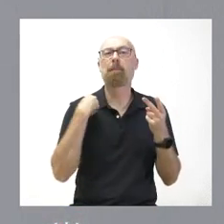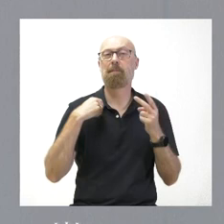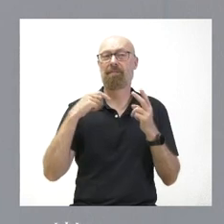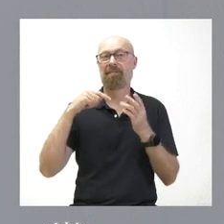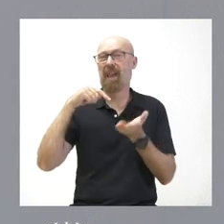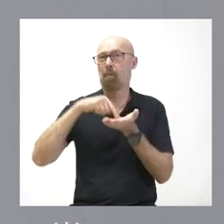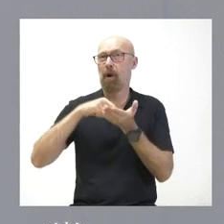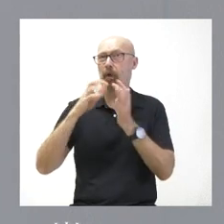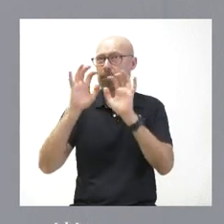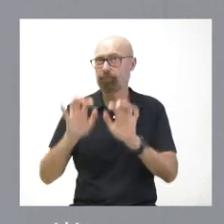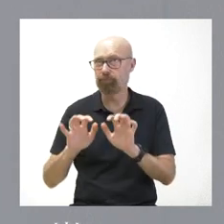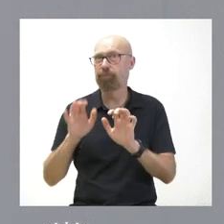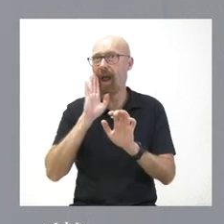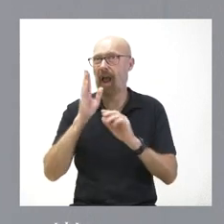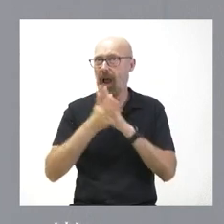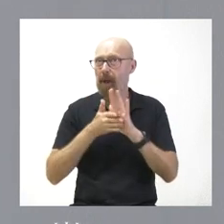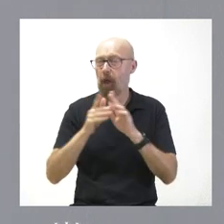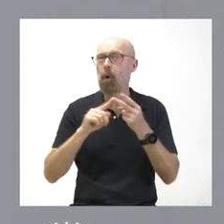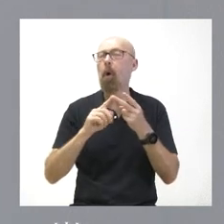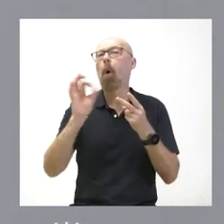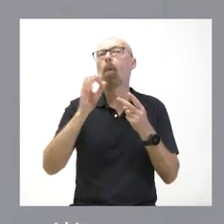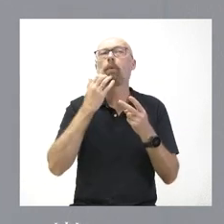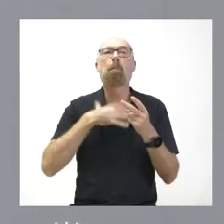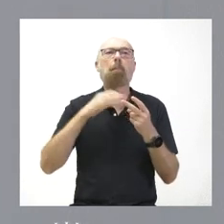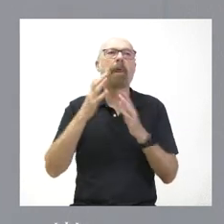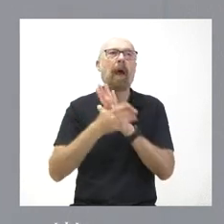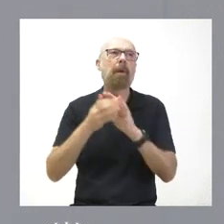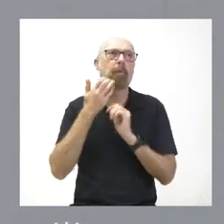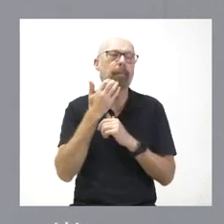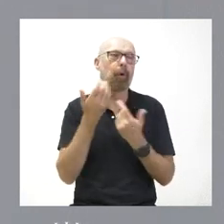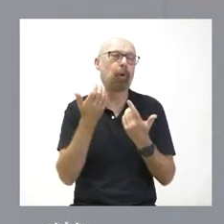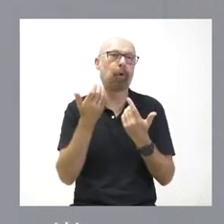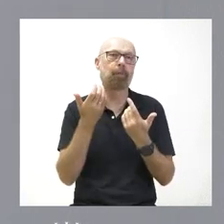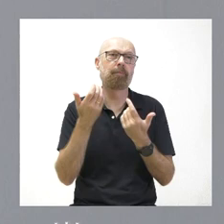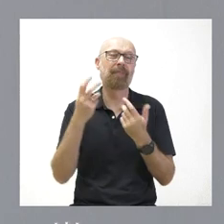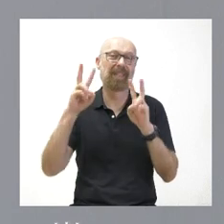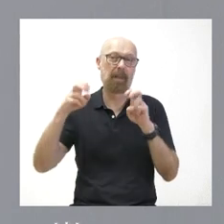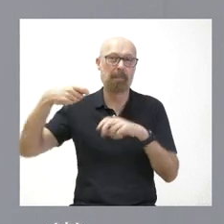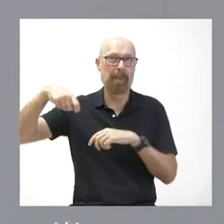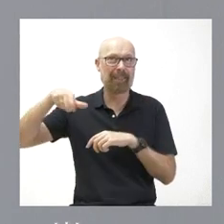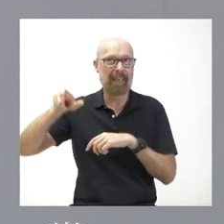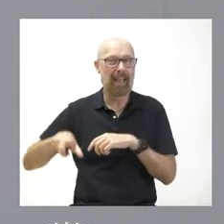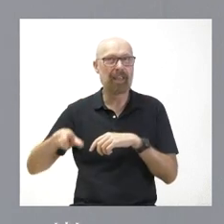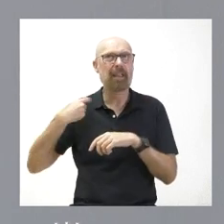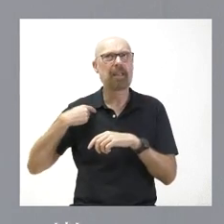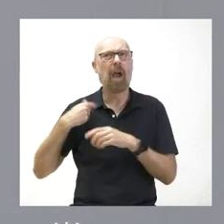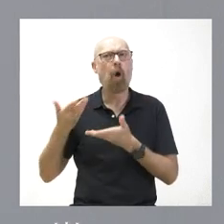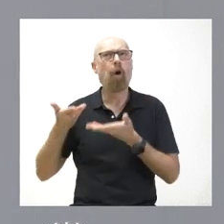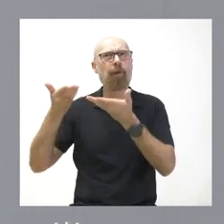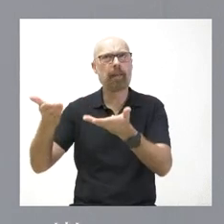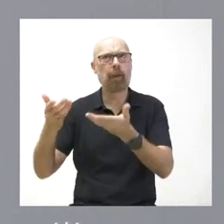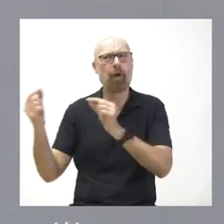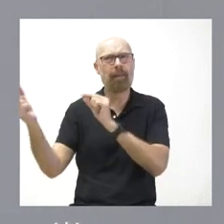inicia ahora su trámite parlamentario Nos gustaría hablar de algunas cuestiones que el presidente ha ofrecido en algún debate del estado de la